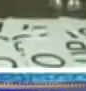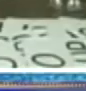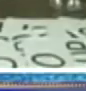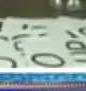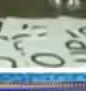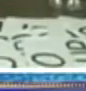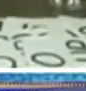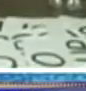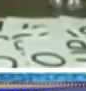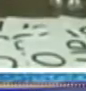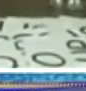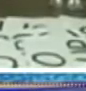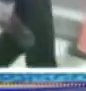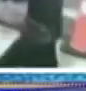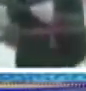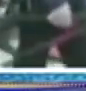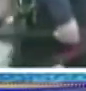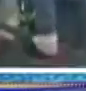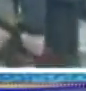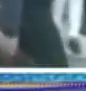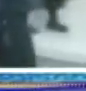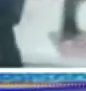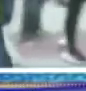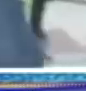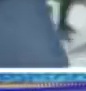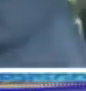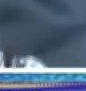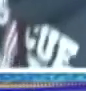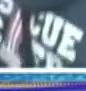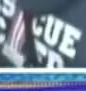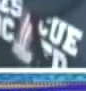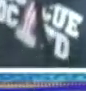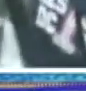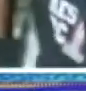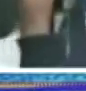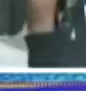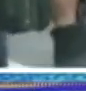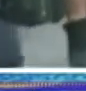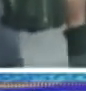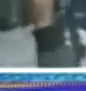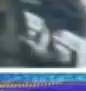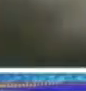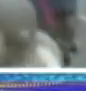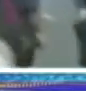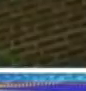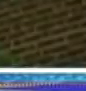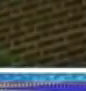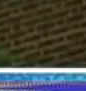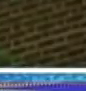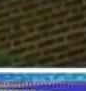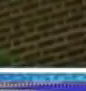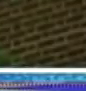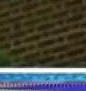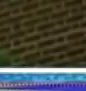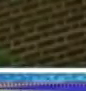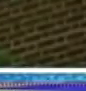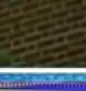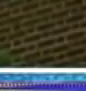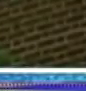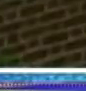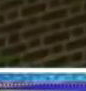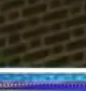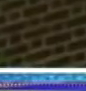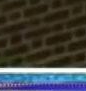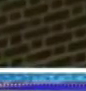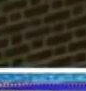halcones extremistas de derecha, del Ku Klux Klan que gobierna Estados Unidos. Esto es una acción típica del Ku